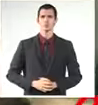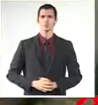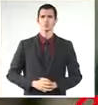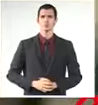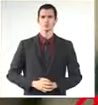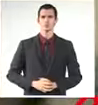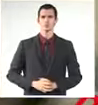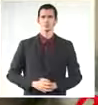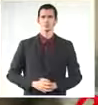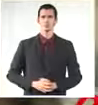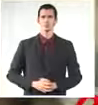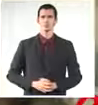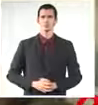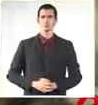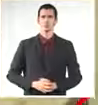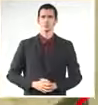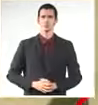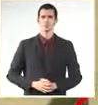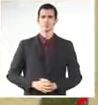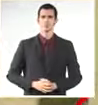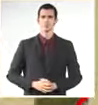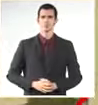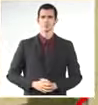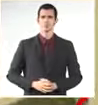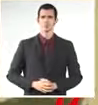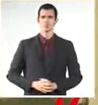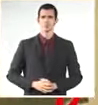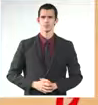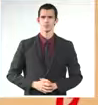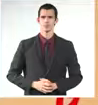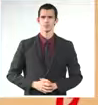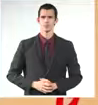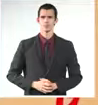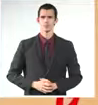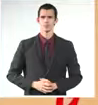Domingo, República Dominicana, Enrique Portuondo, Sistema Informativo de la Televisión Cubana.